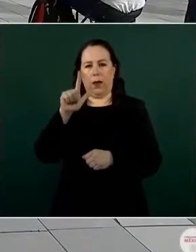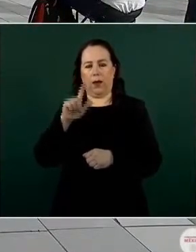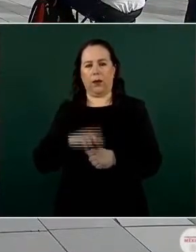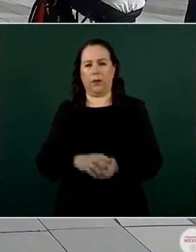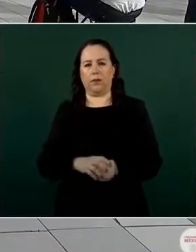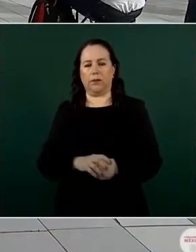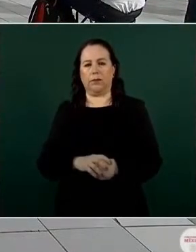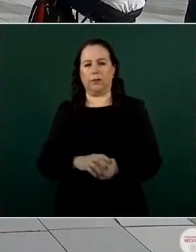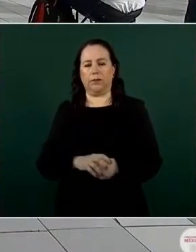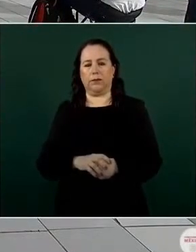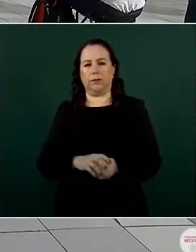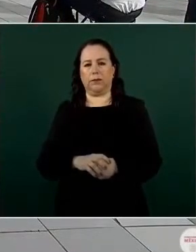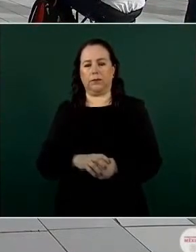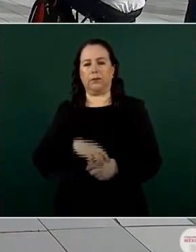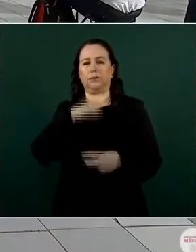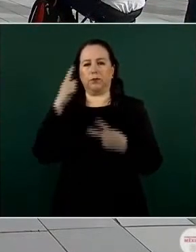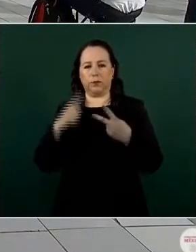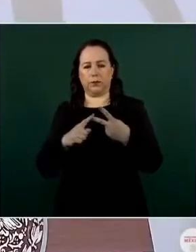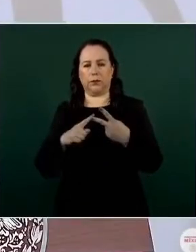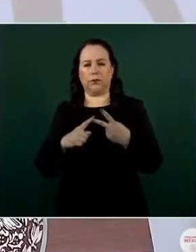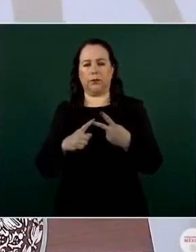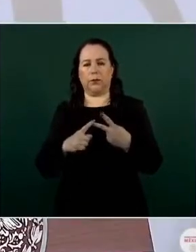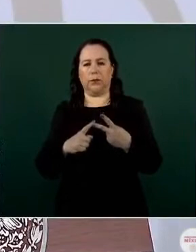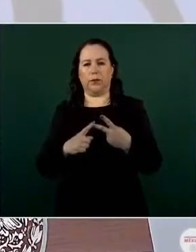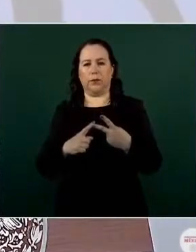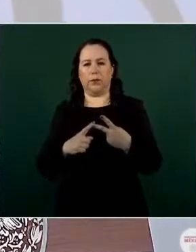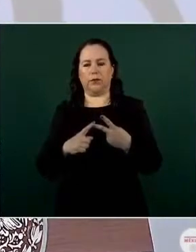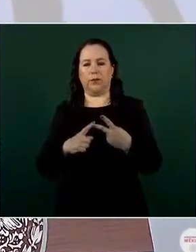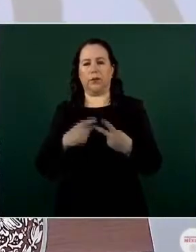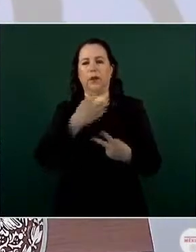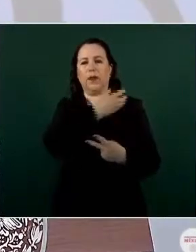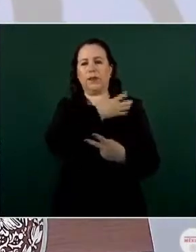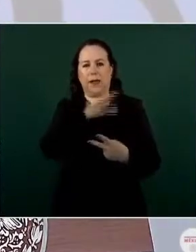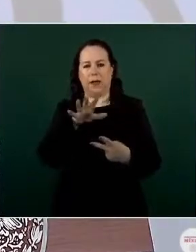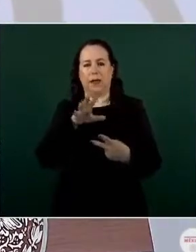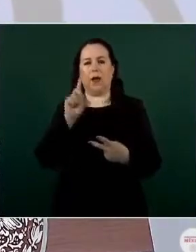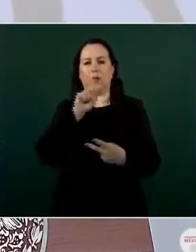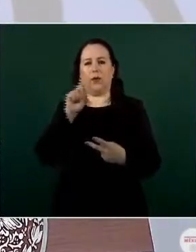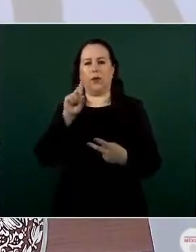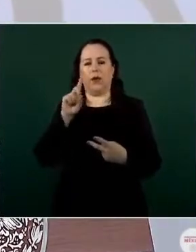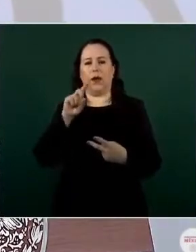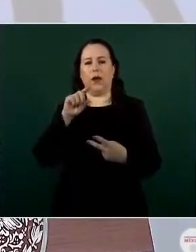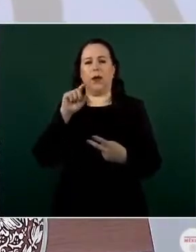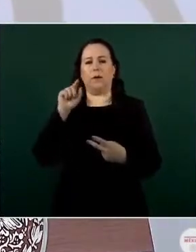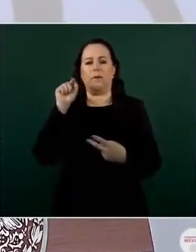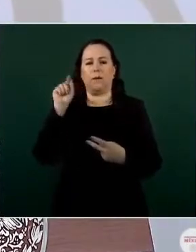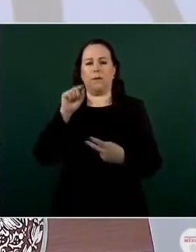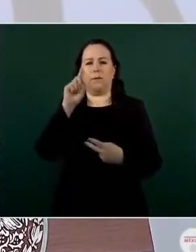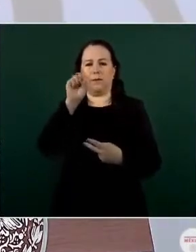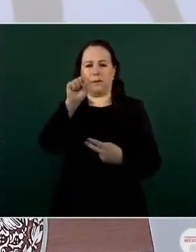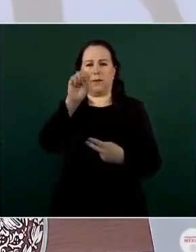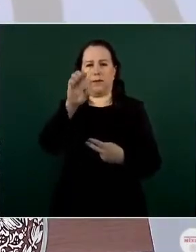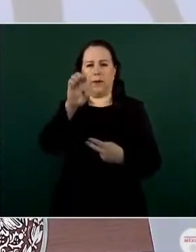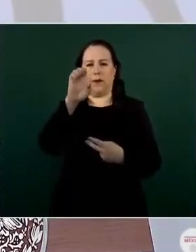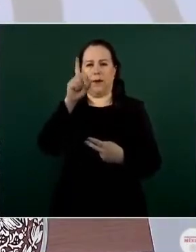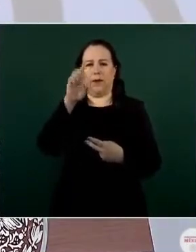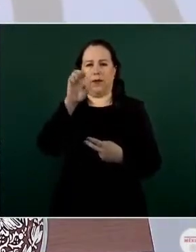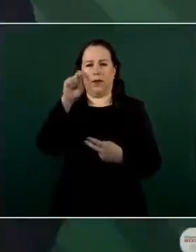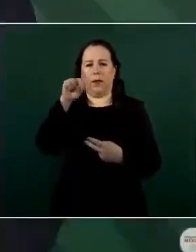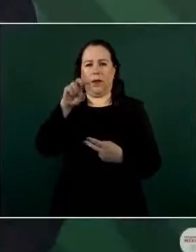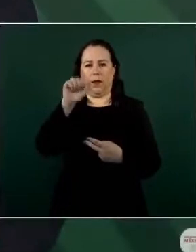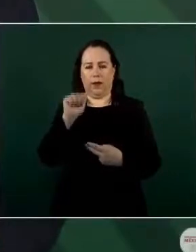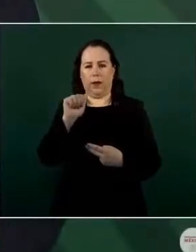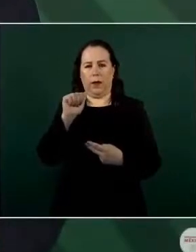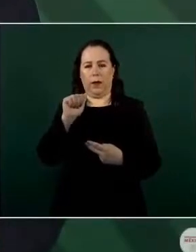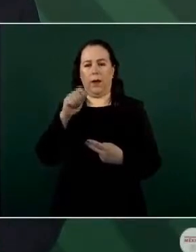posteriormente el general secretario de la Defensa, Luis Crescencio Sandoval González, para